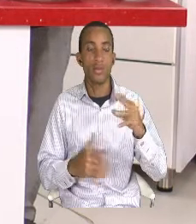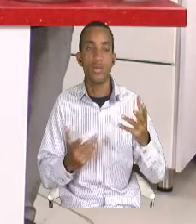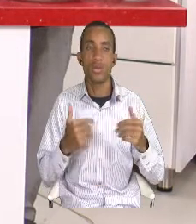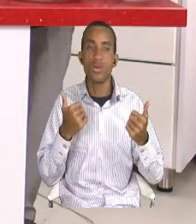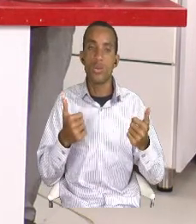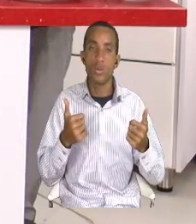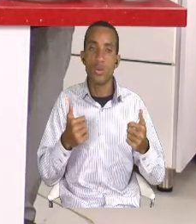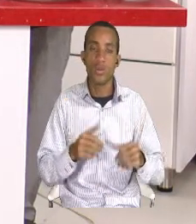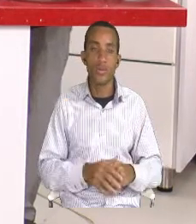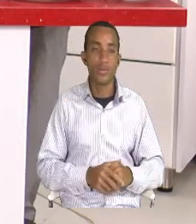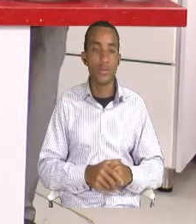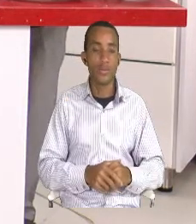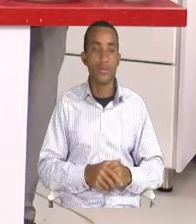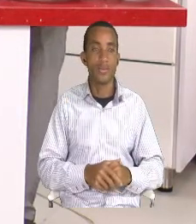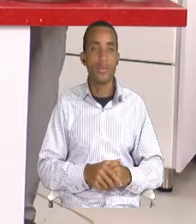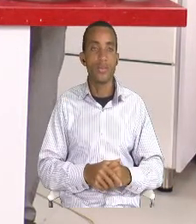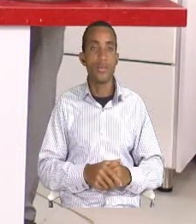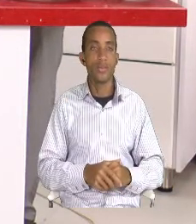amaneces?